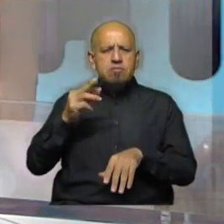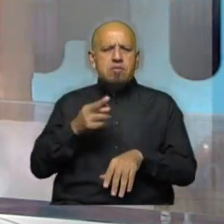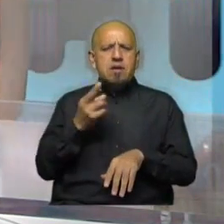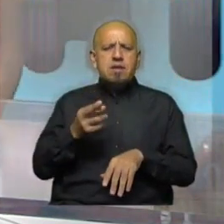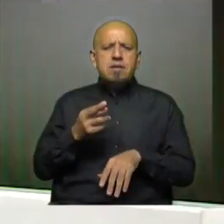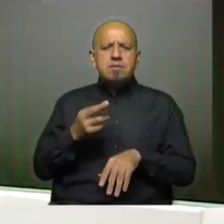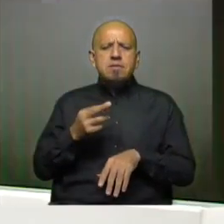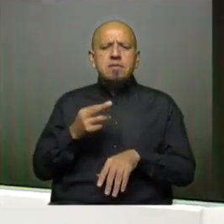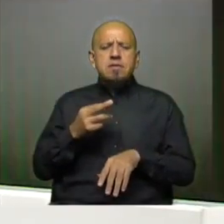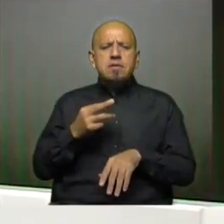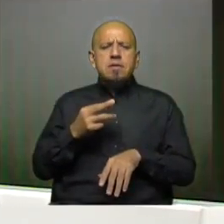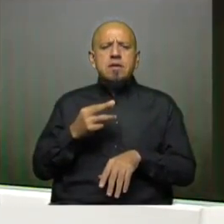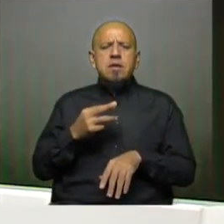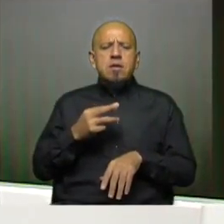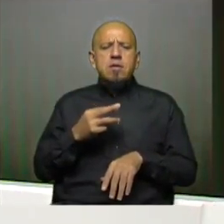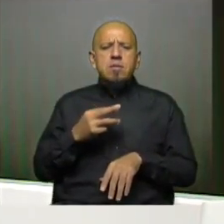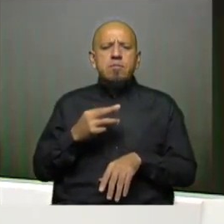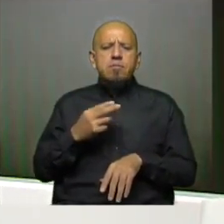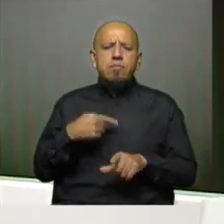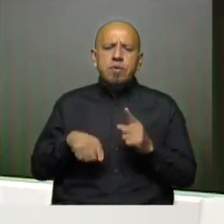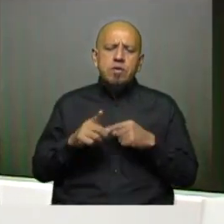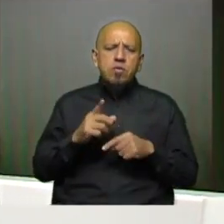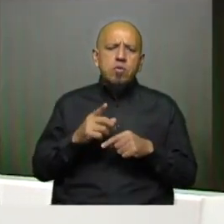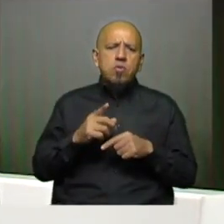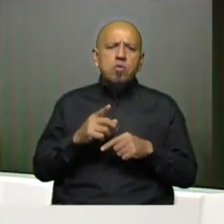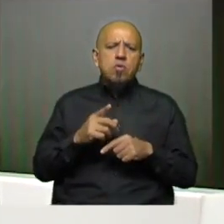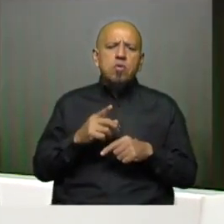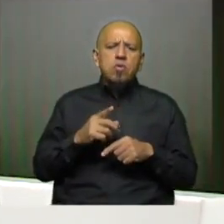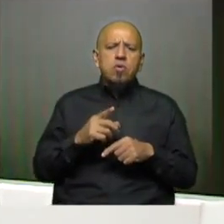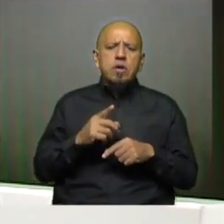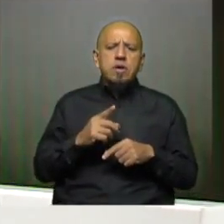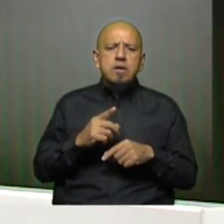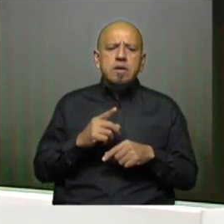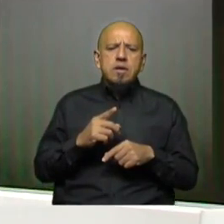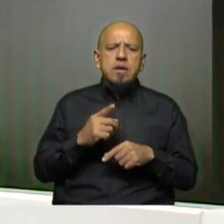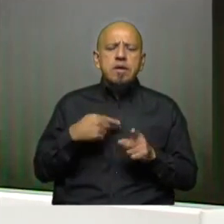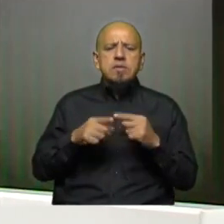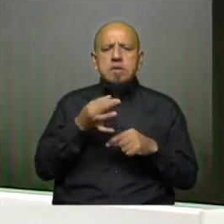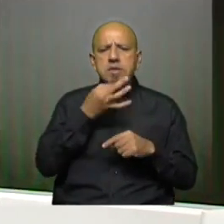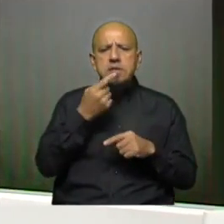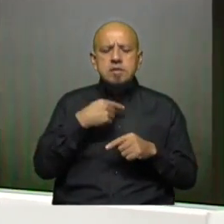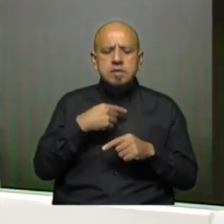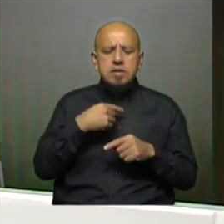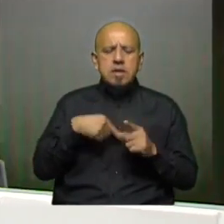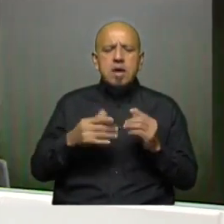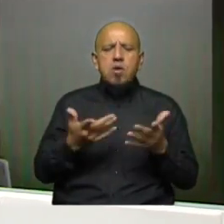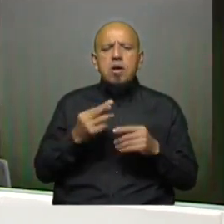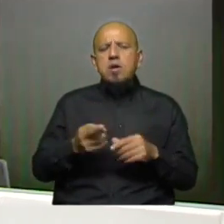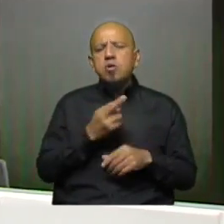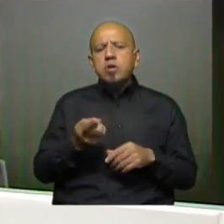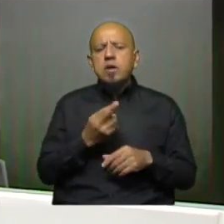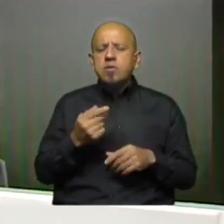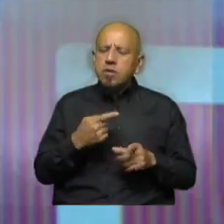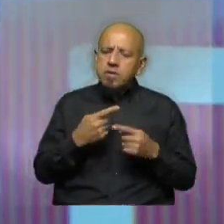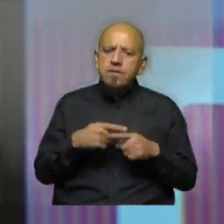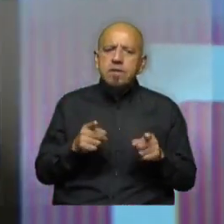Ella se sentía extraña, pero ella dice ahora lo raro garpa más ahora, dice en un momento. Y... Pero no